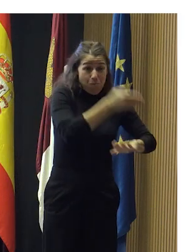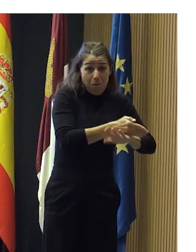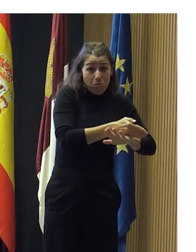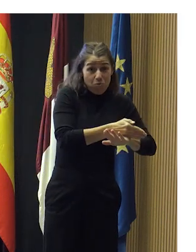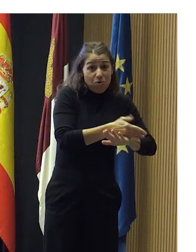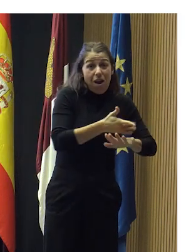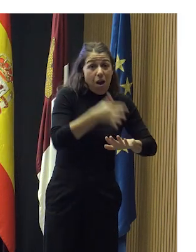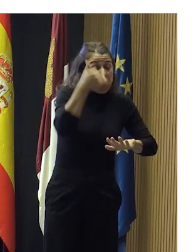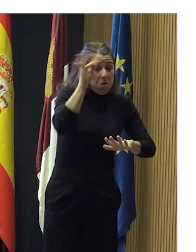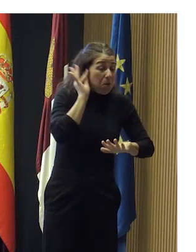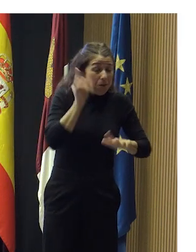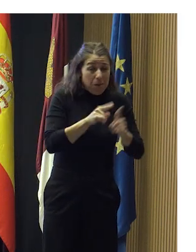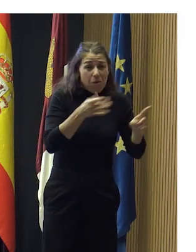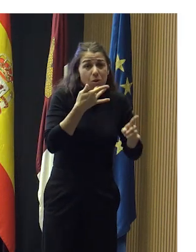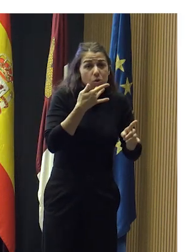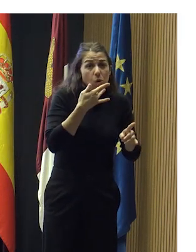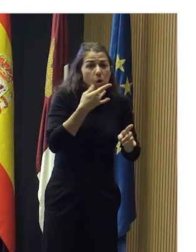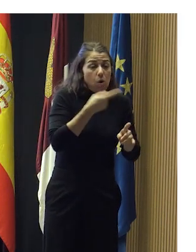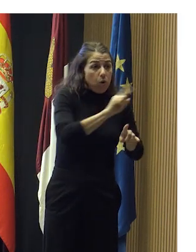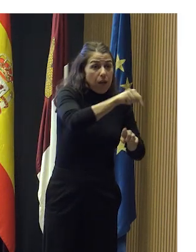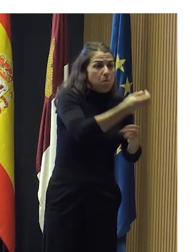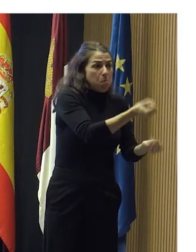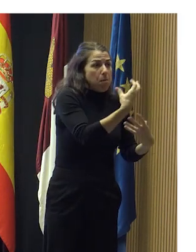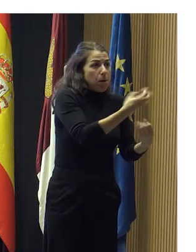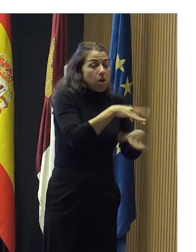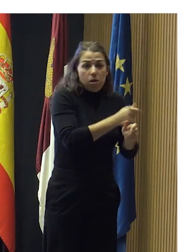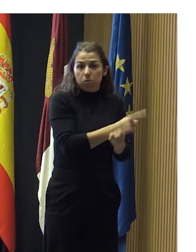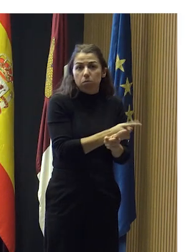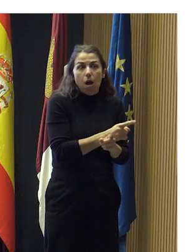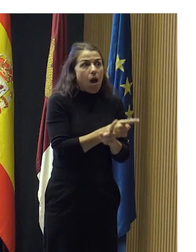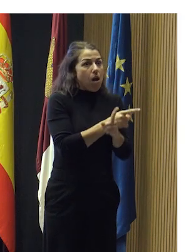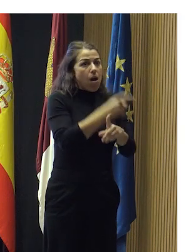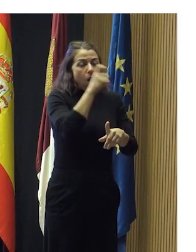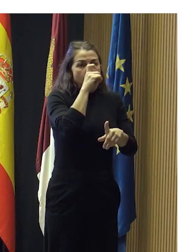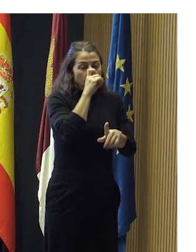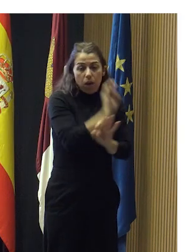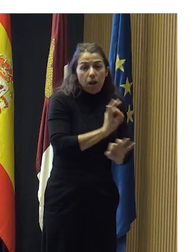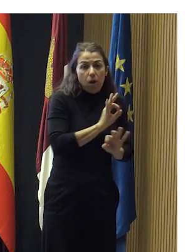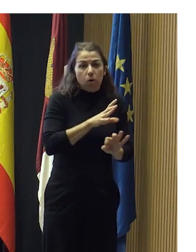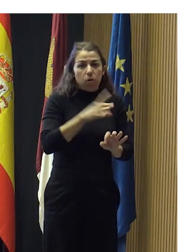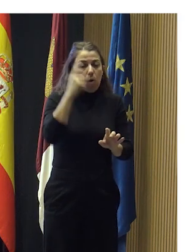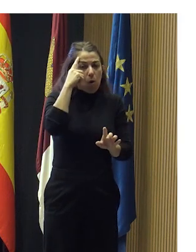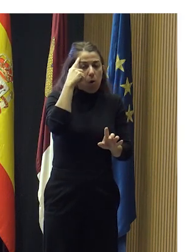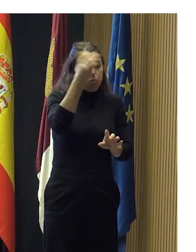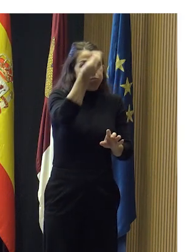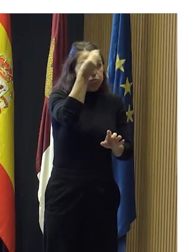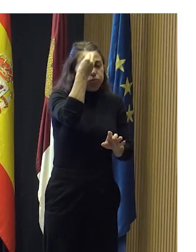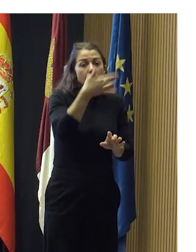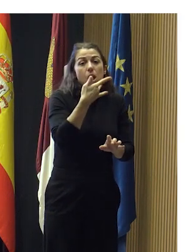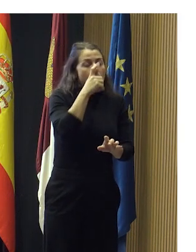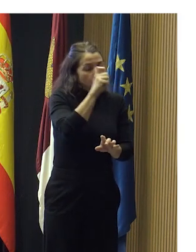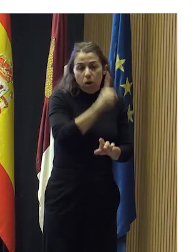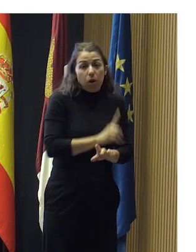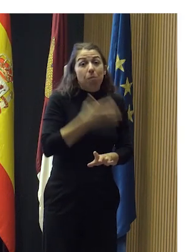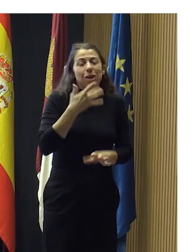médica, no nos acordamos de lo que nos han dicho. Estamos muy nerviosos o tenemos la cabeza con un bombo, no nos acordamos.